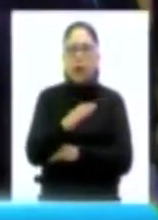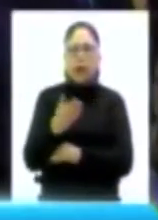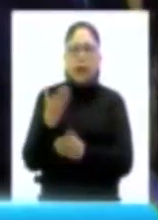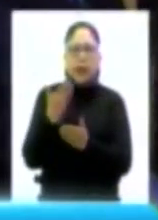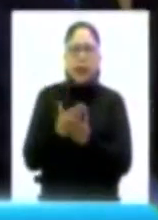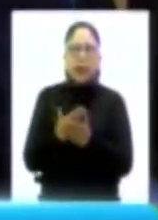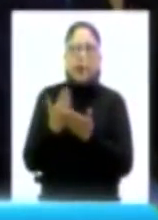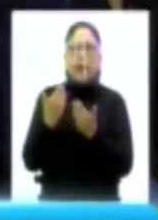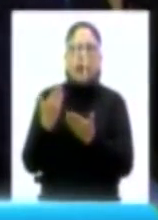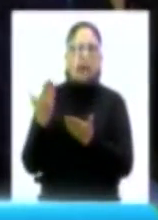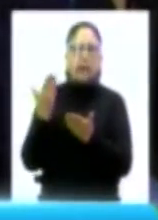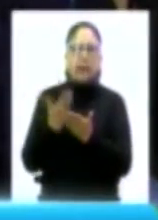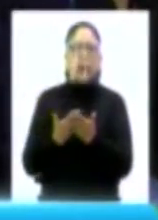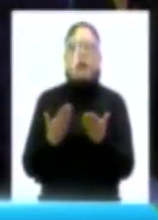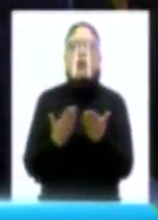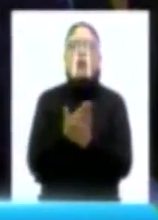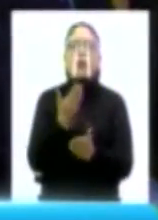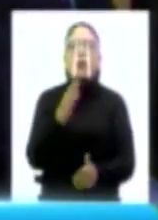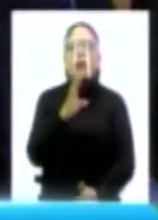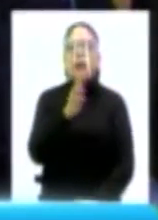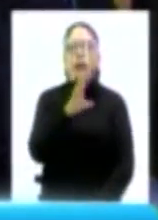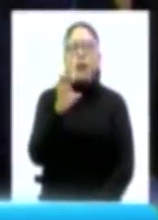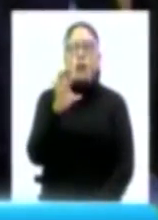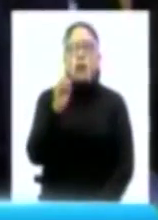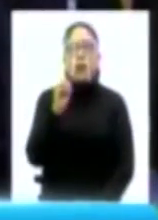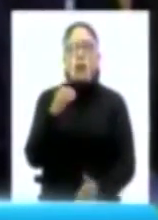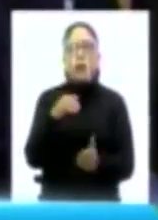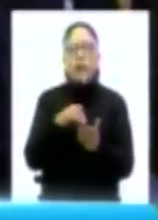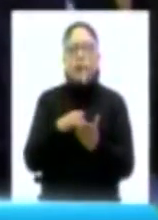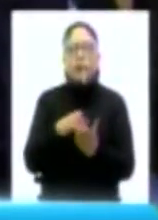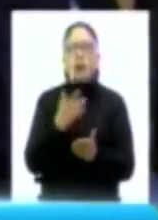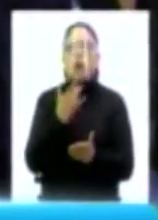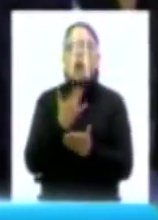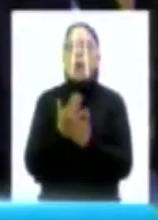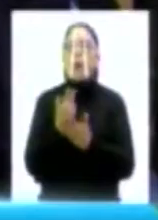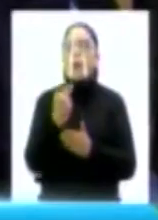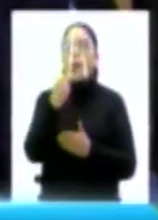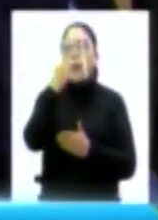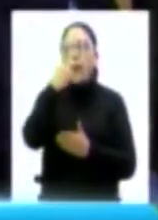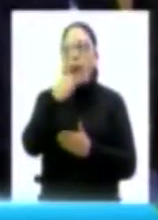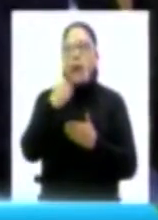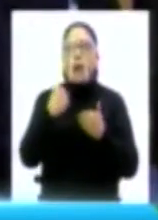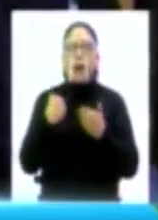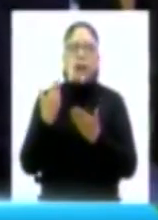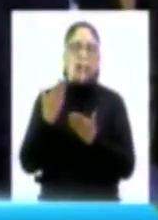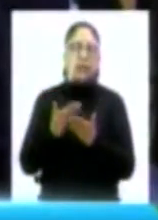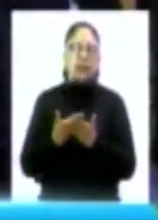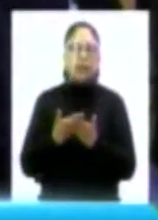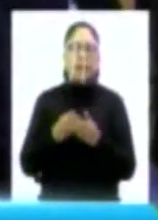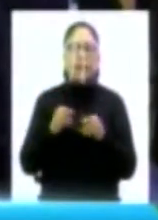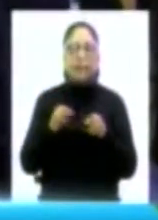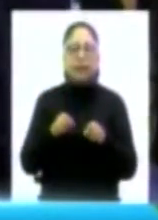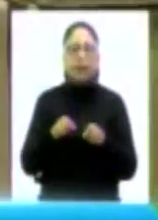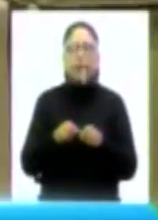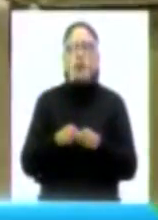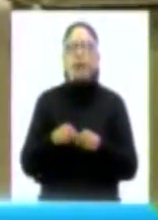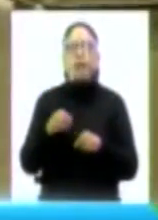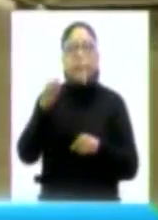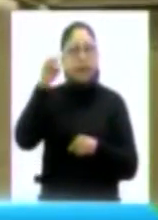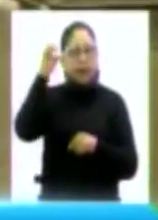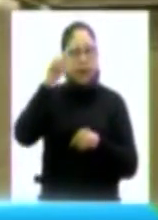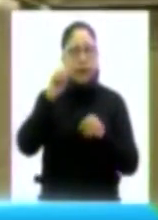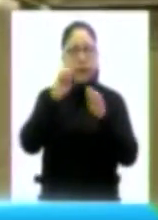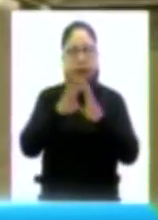la noche llegaron 650.000 pruebas más antígeno nasales. Dentro del Estado Plurinacional de